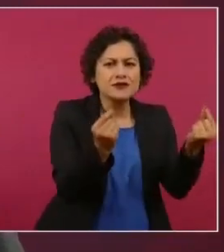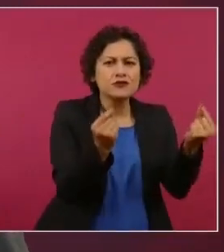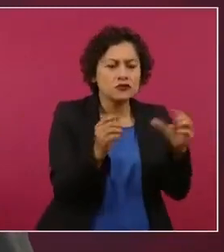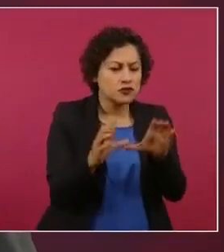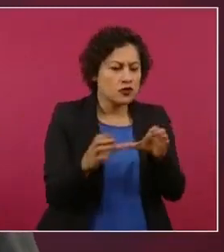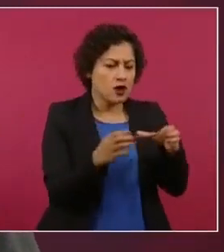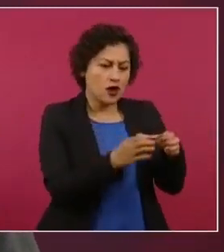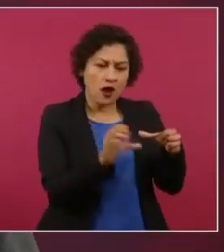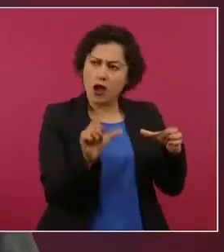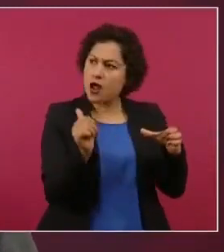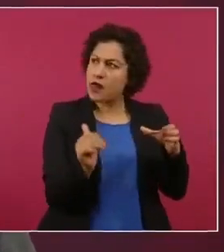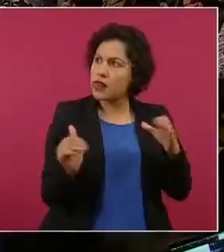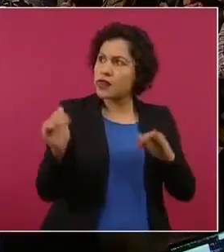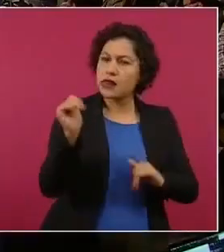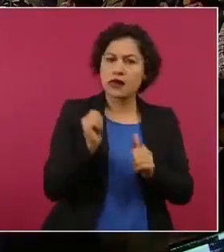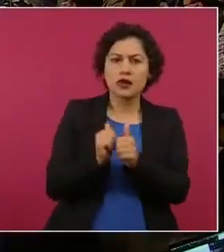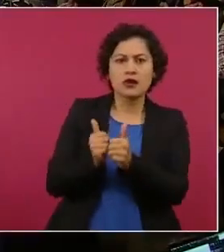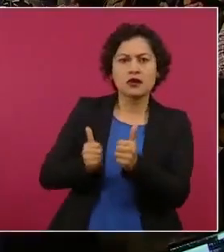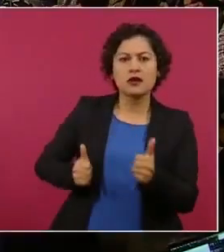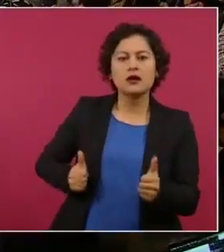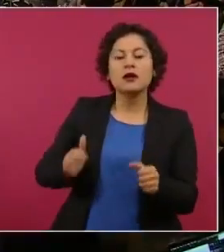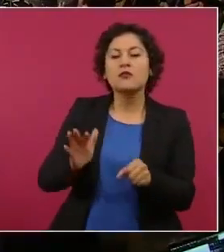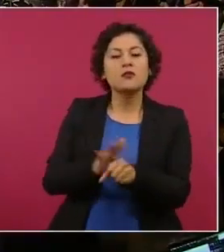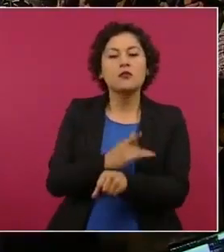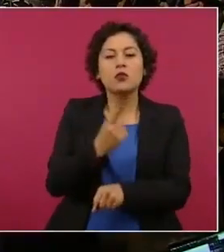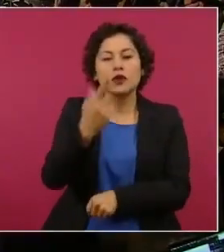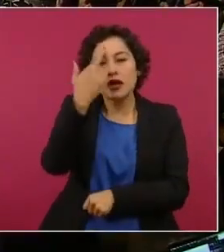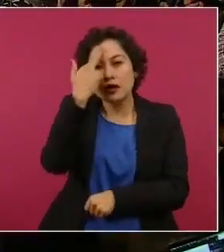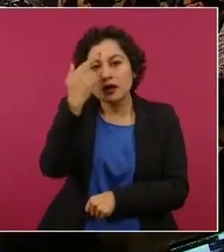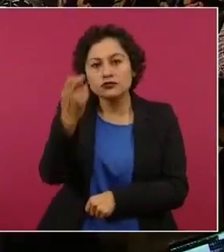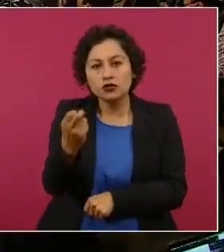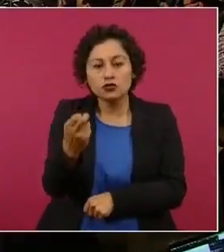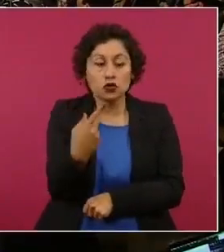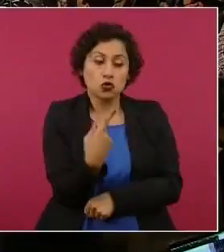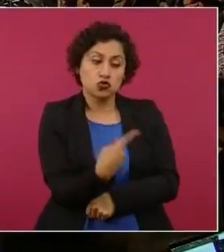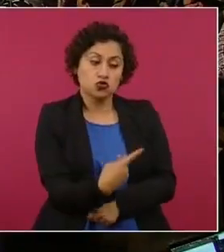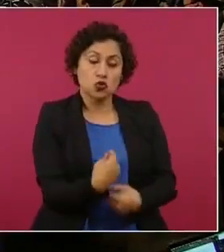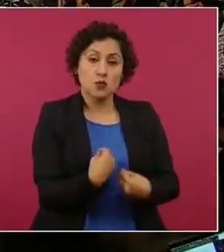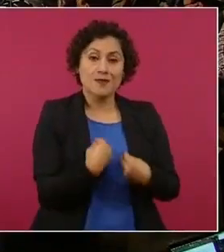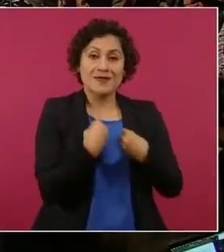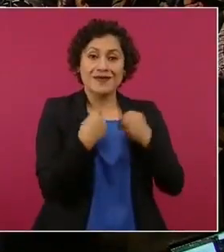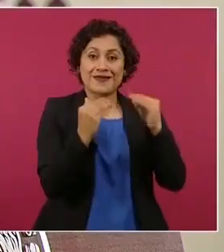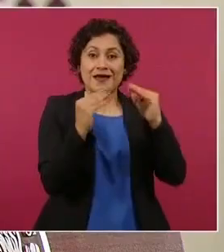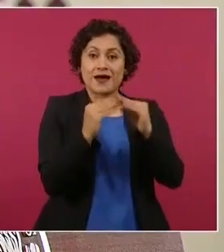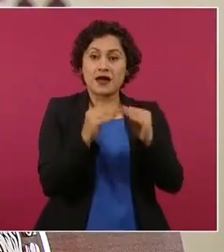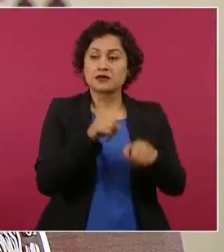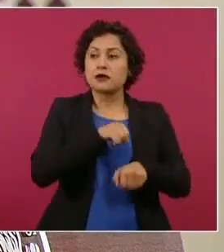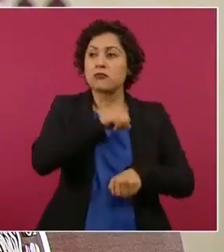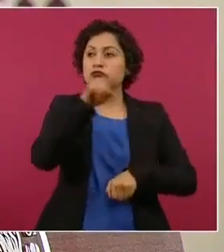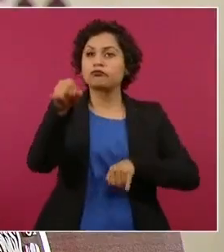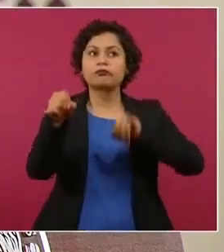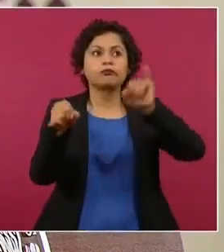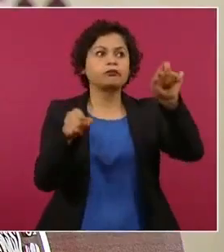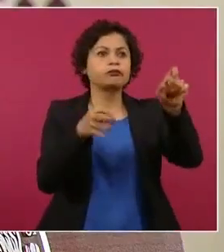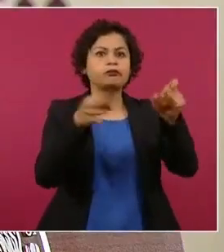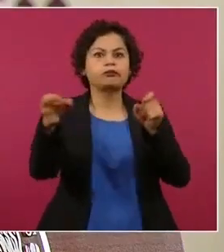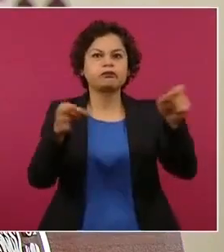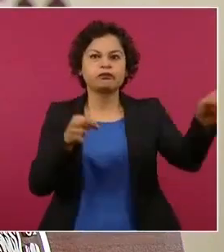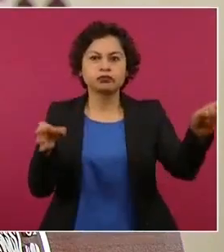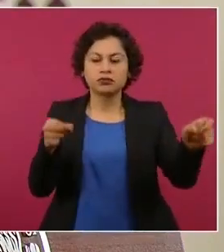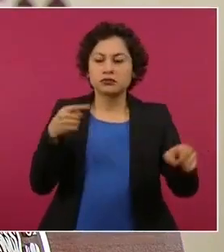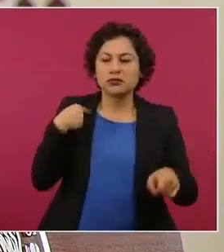por la sola razón de vivir en lugares a los que el acceso se considere antieconómico no